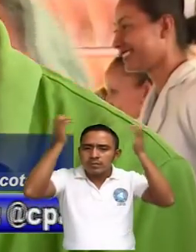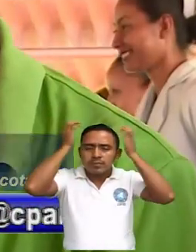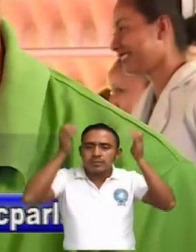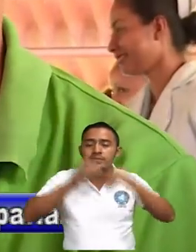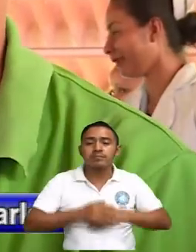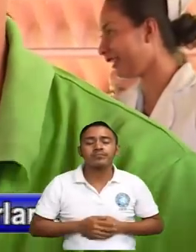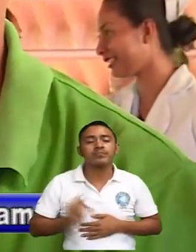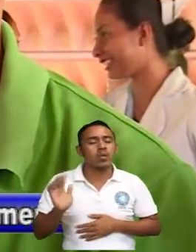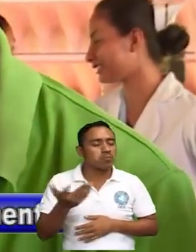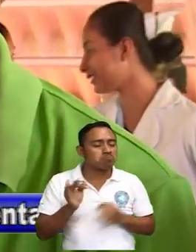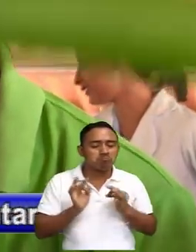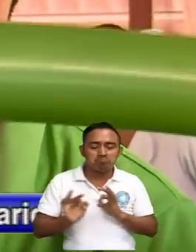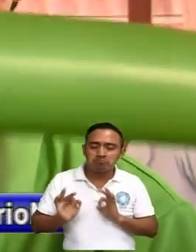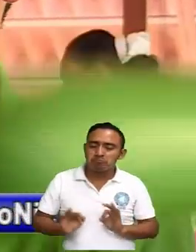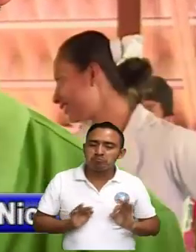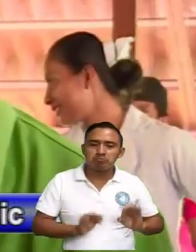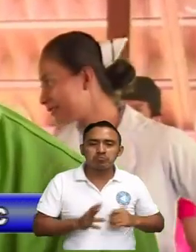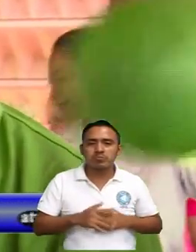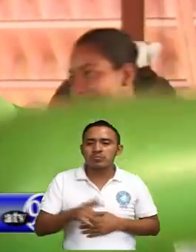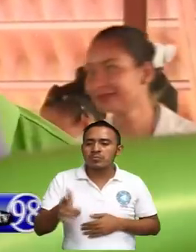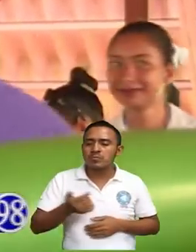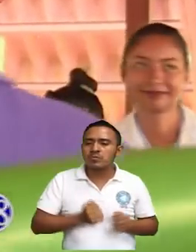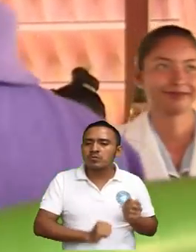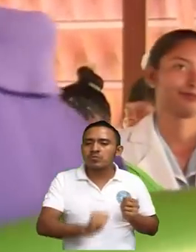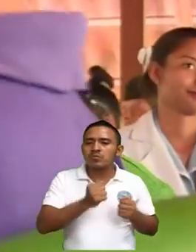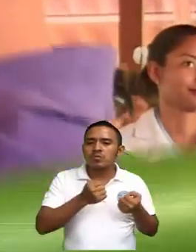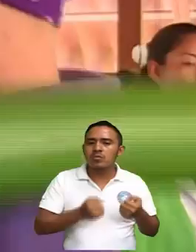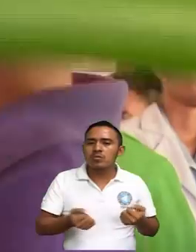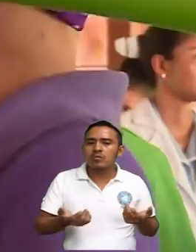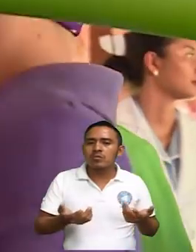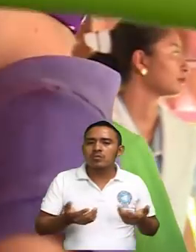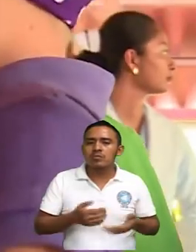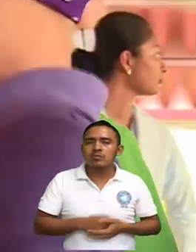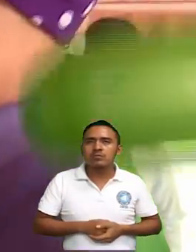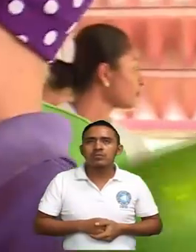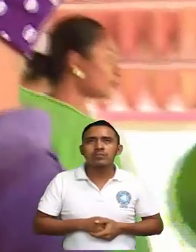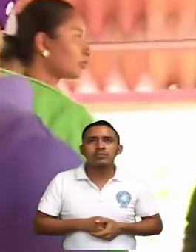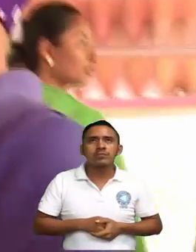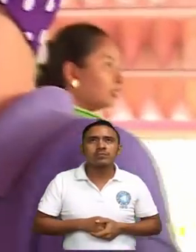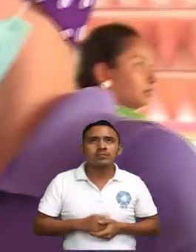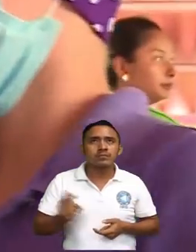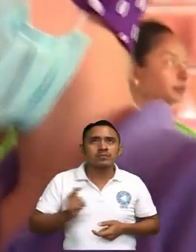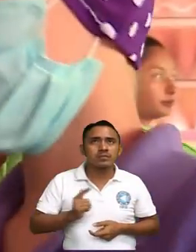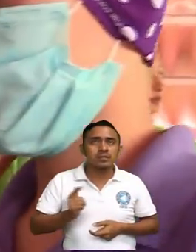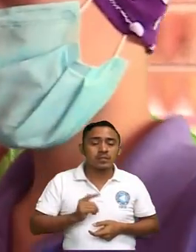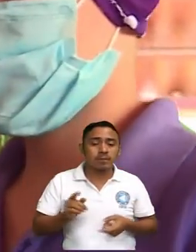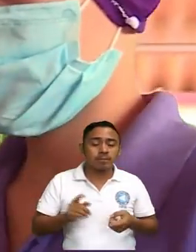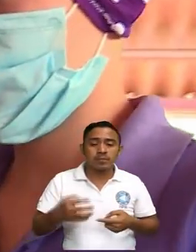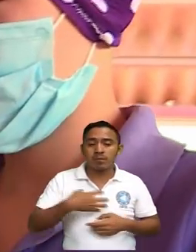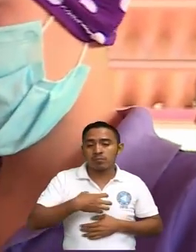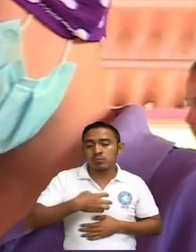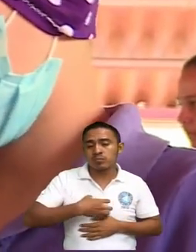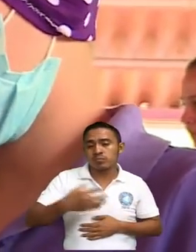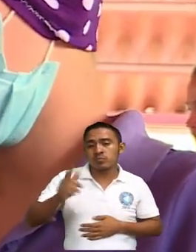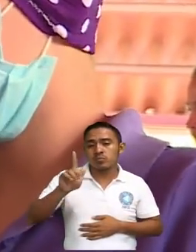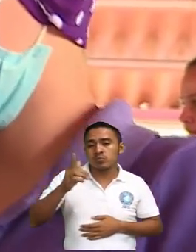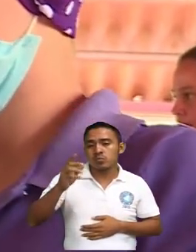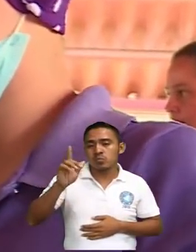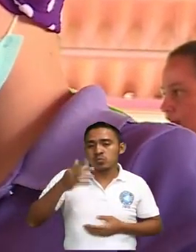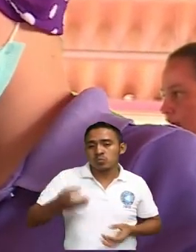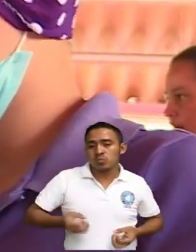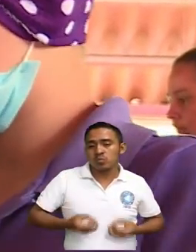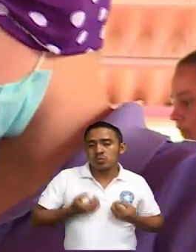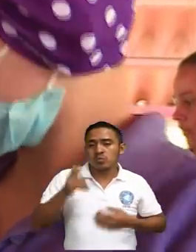momento, excelente. ¿Qué tiene su niño? Le detectaron un tumor de Wilson. Ya